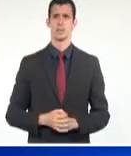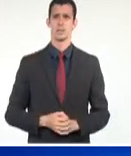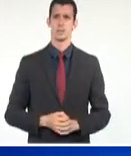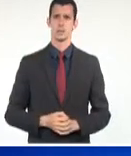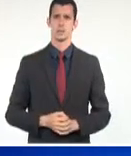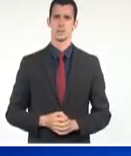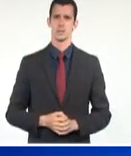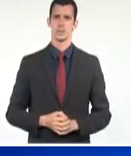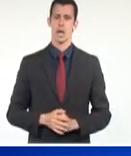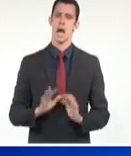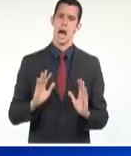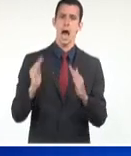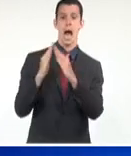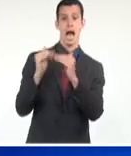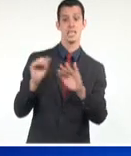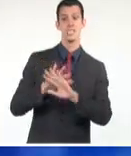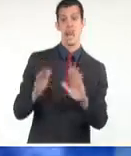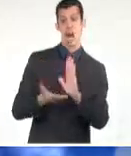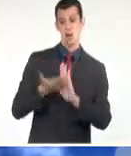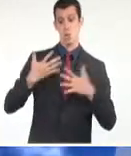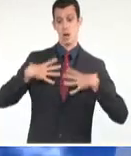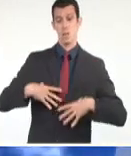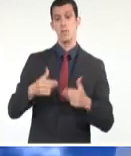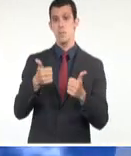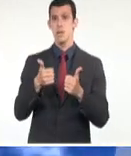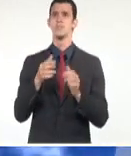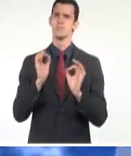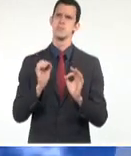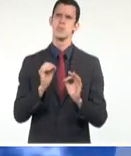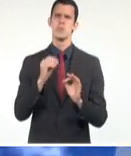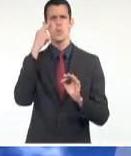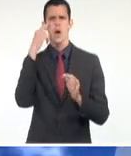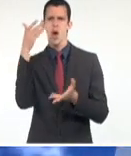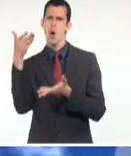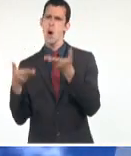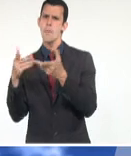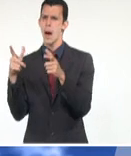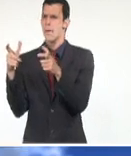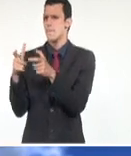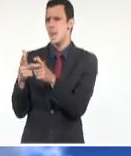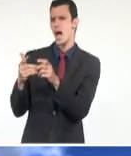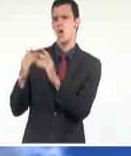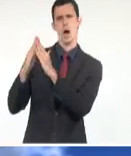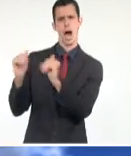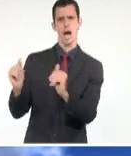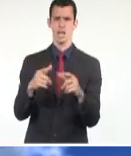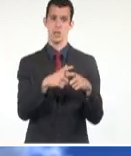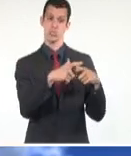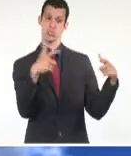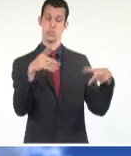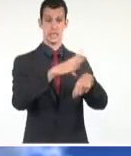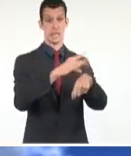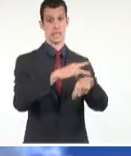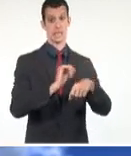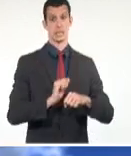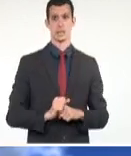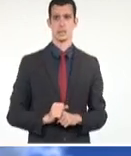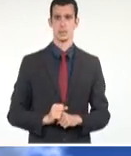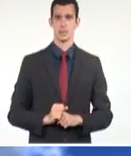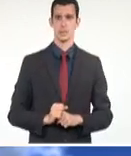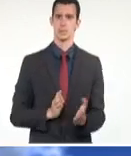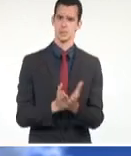de altas médicas concedidas, 1.603, es inferior a los nuevos casos, un evidente balance negativo, mientras a la cifra de confirmados